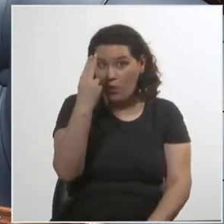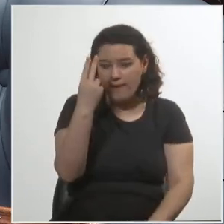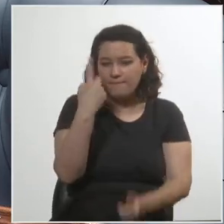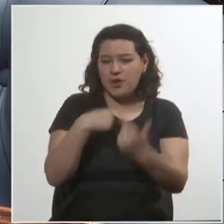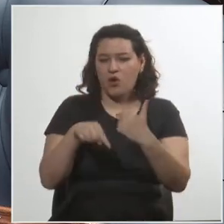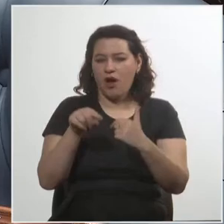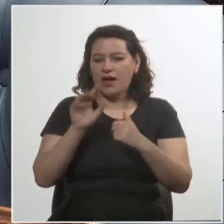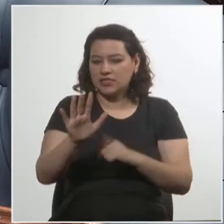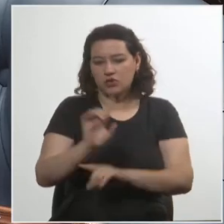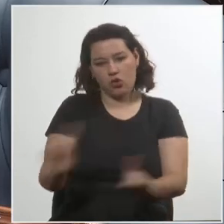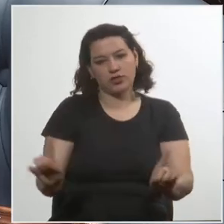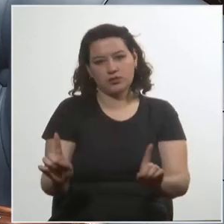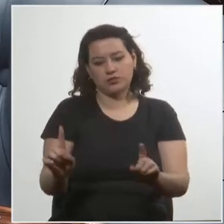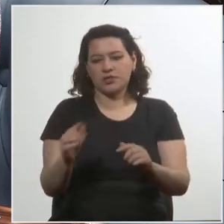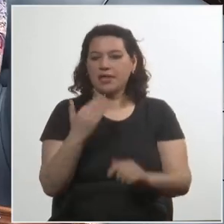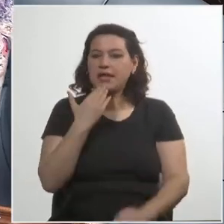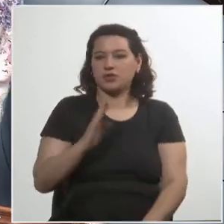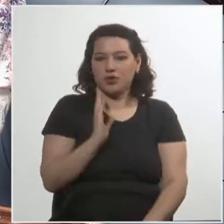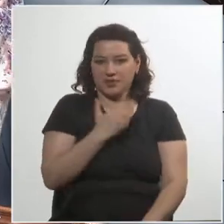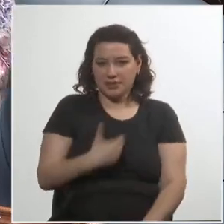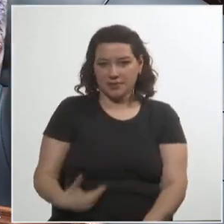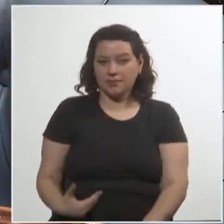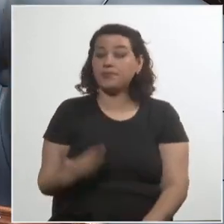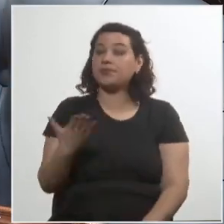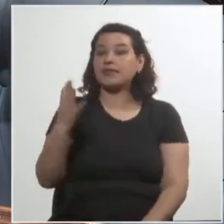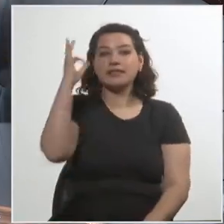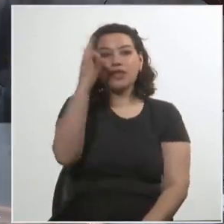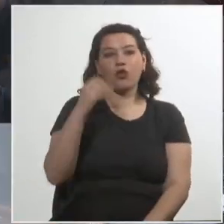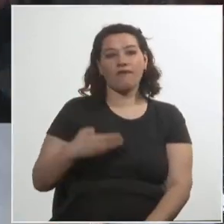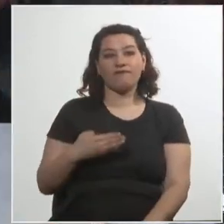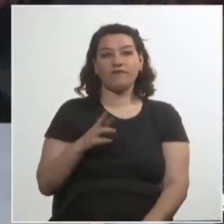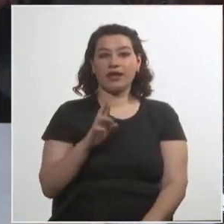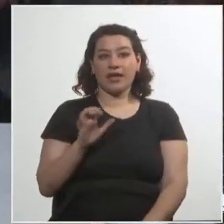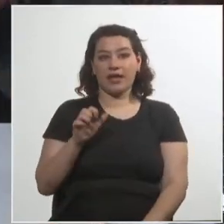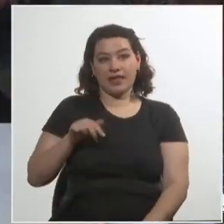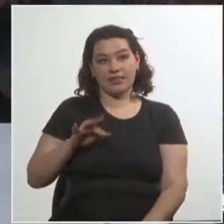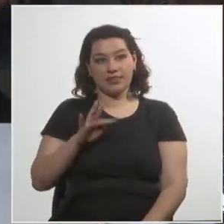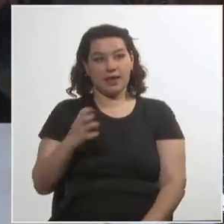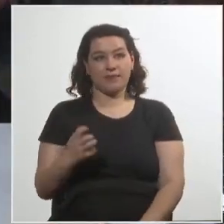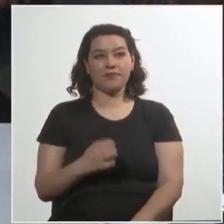define así gracias señora presidenta senador Brenda